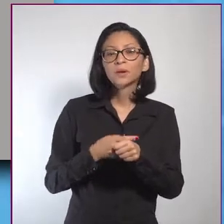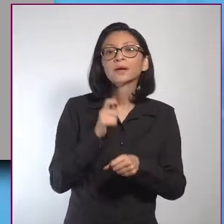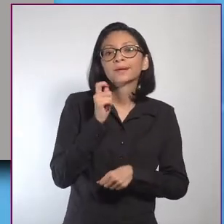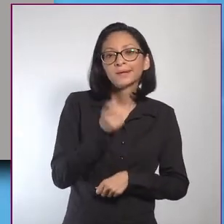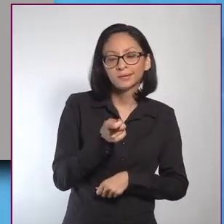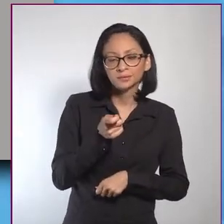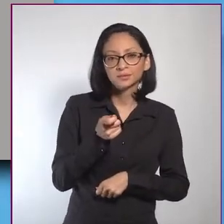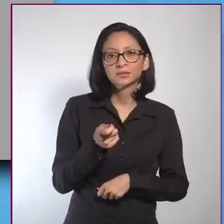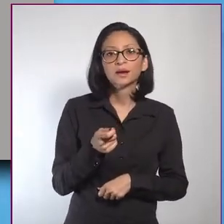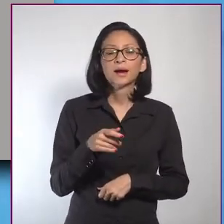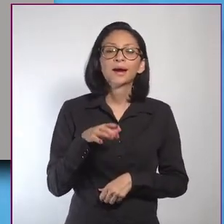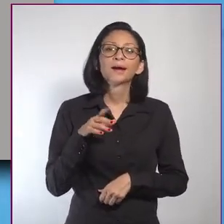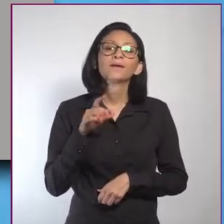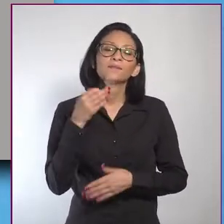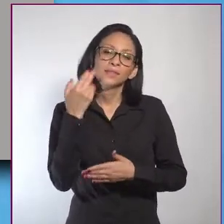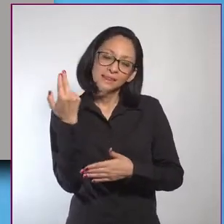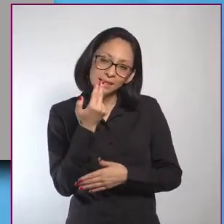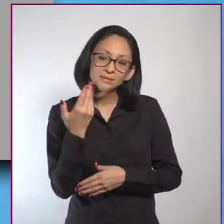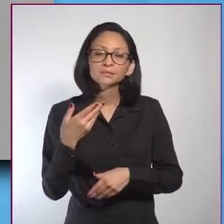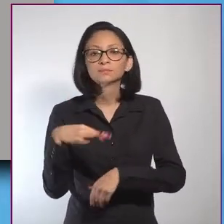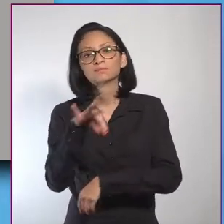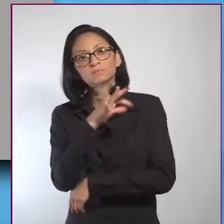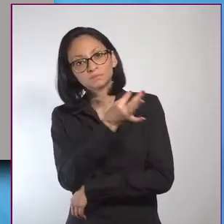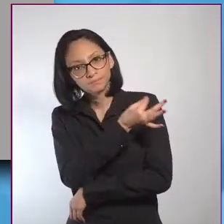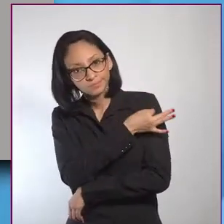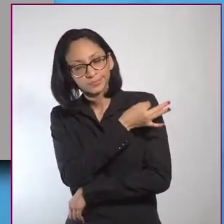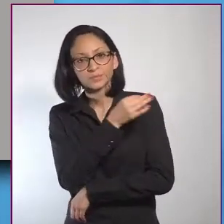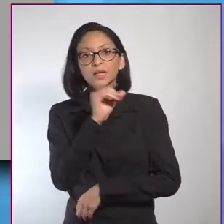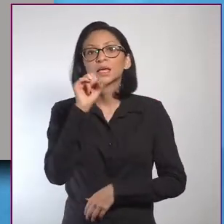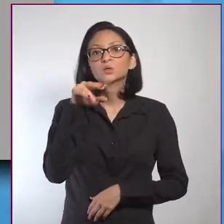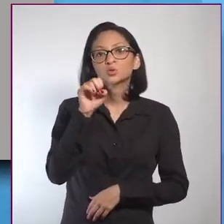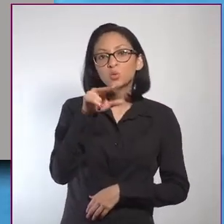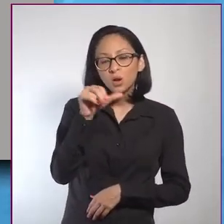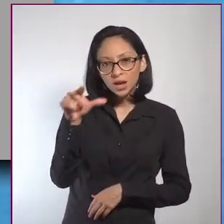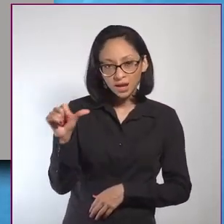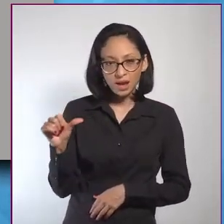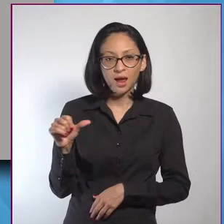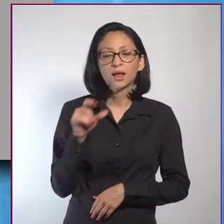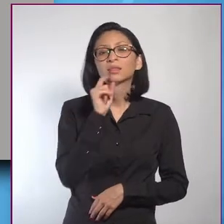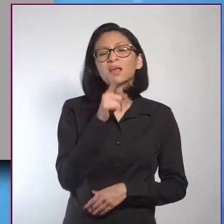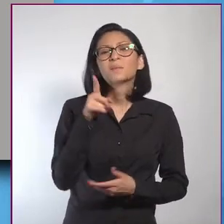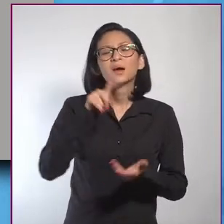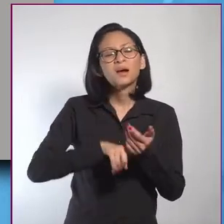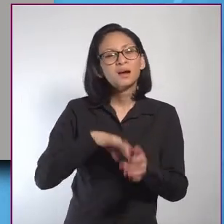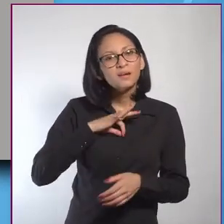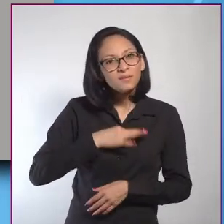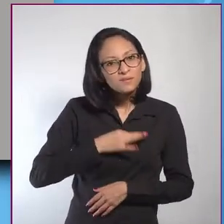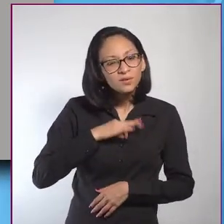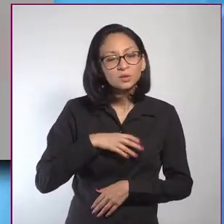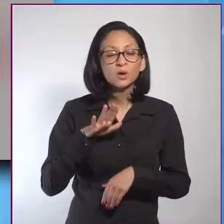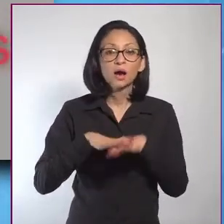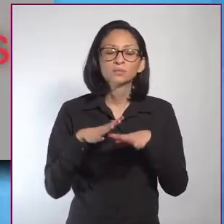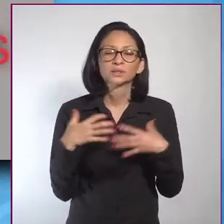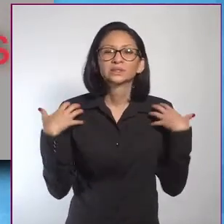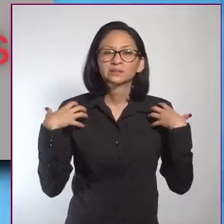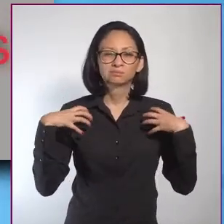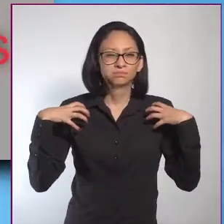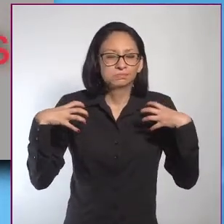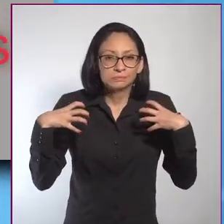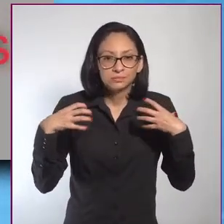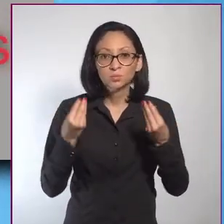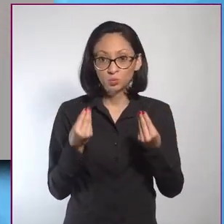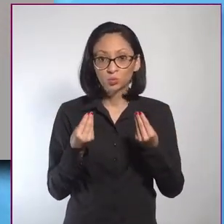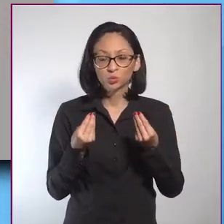incluyen falta de aplicación de insulina, infecciones o situaciones de estrés.